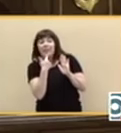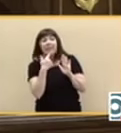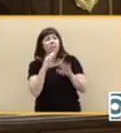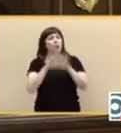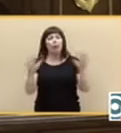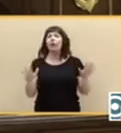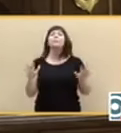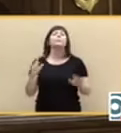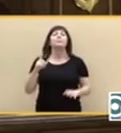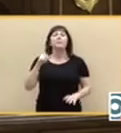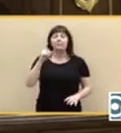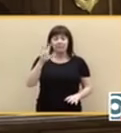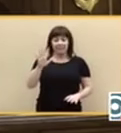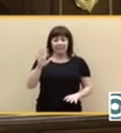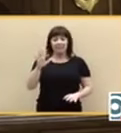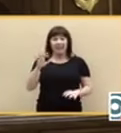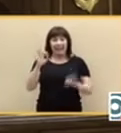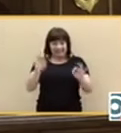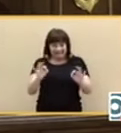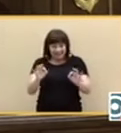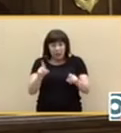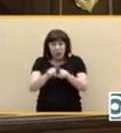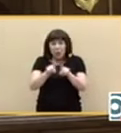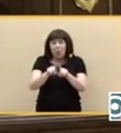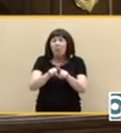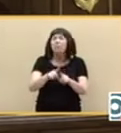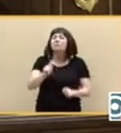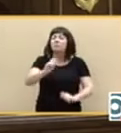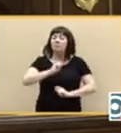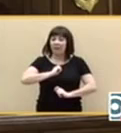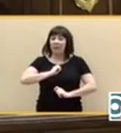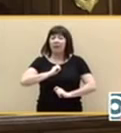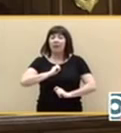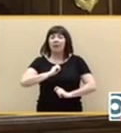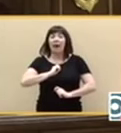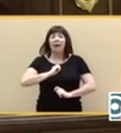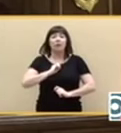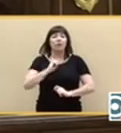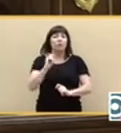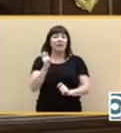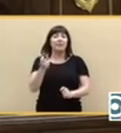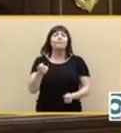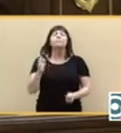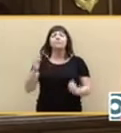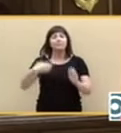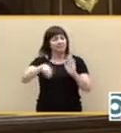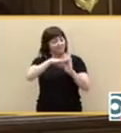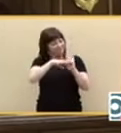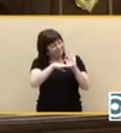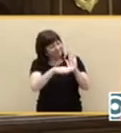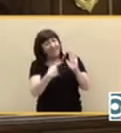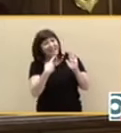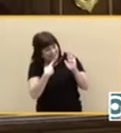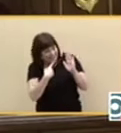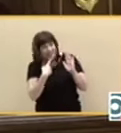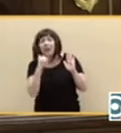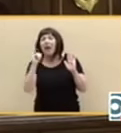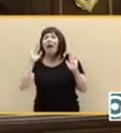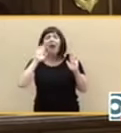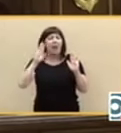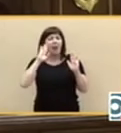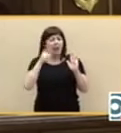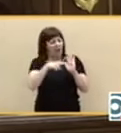Con independencia de la apariencia de los mismos como constitutivos de allegamiento ilegal de